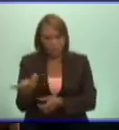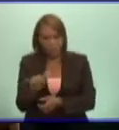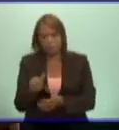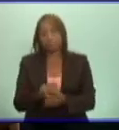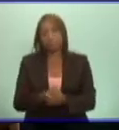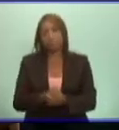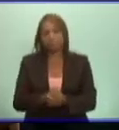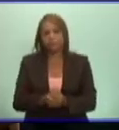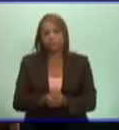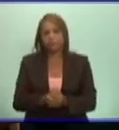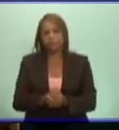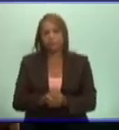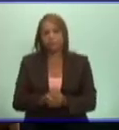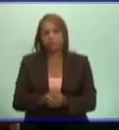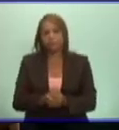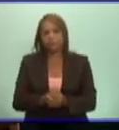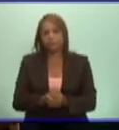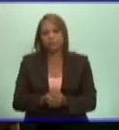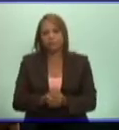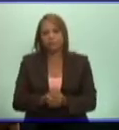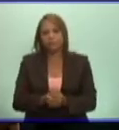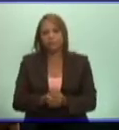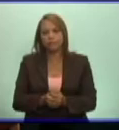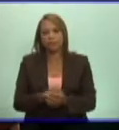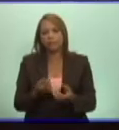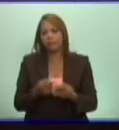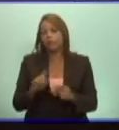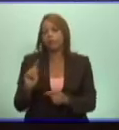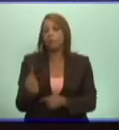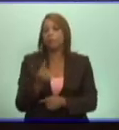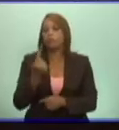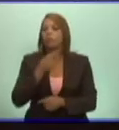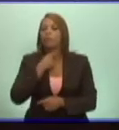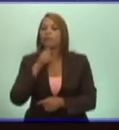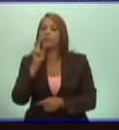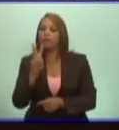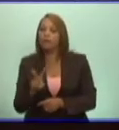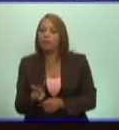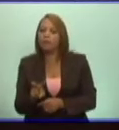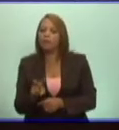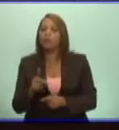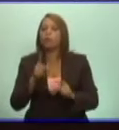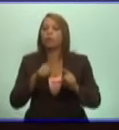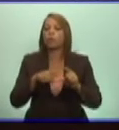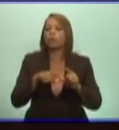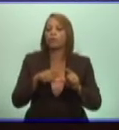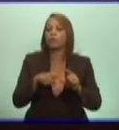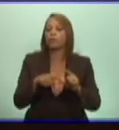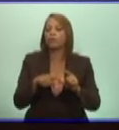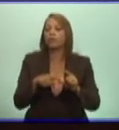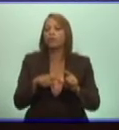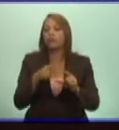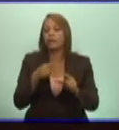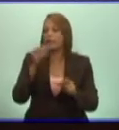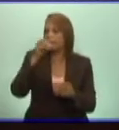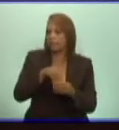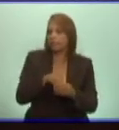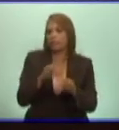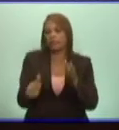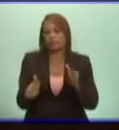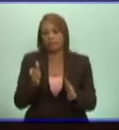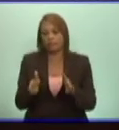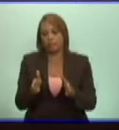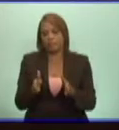nada. También tiene su rigor, lo que solo vamos a evaluar los contenidos que corresponden a la etapa. De igual